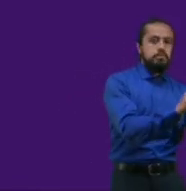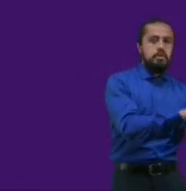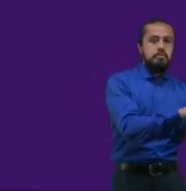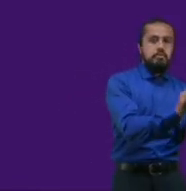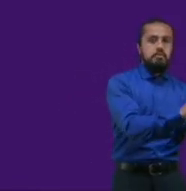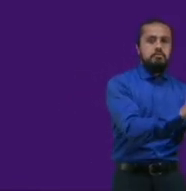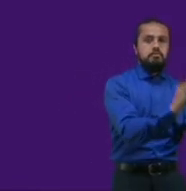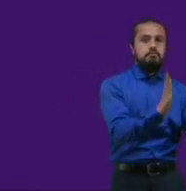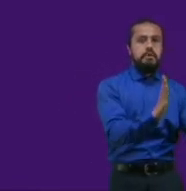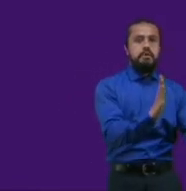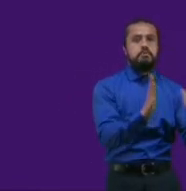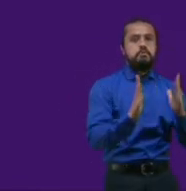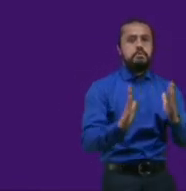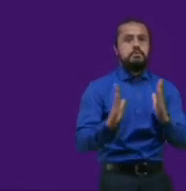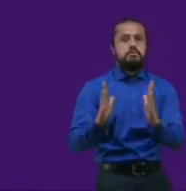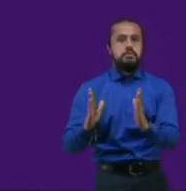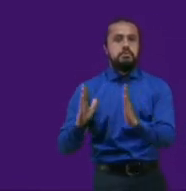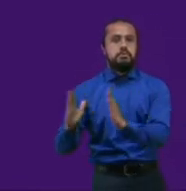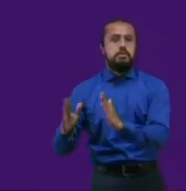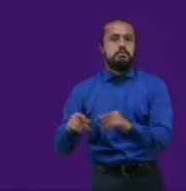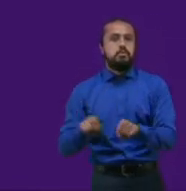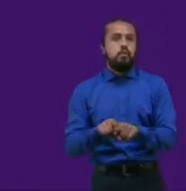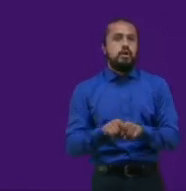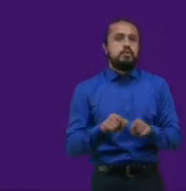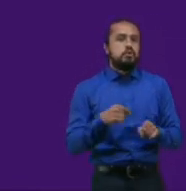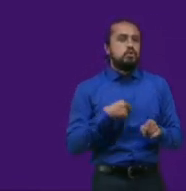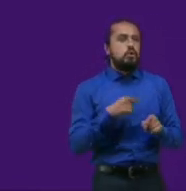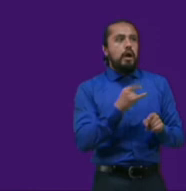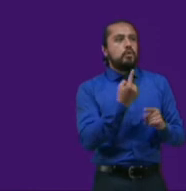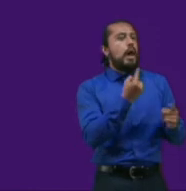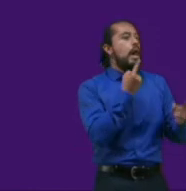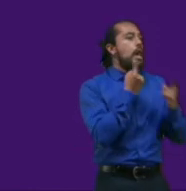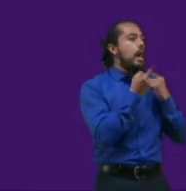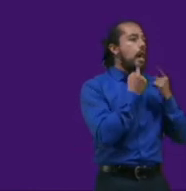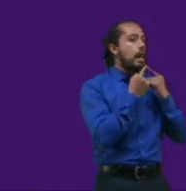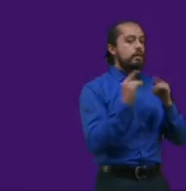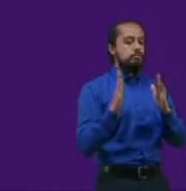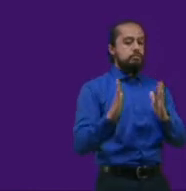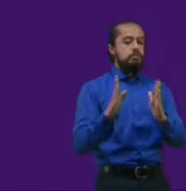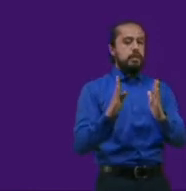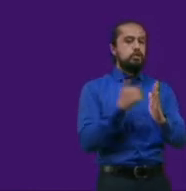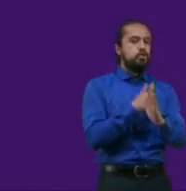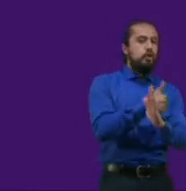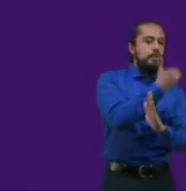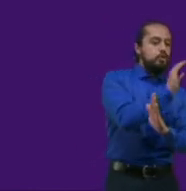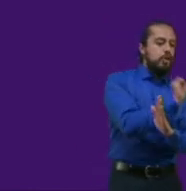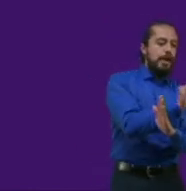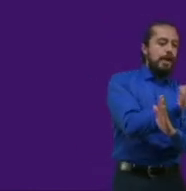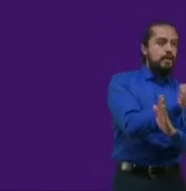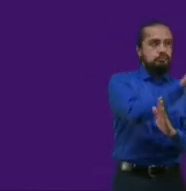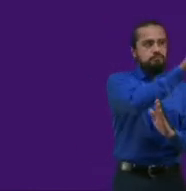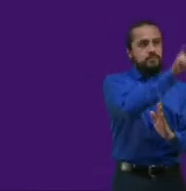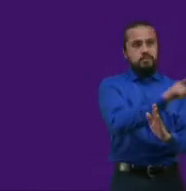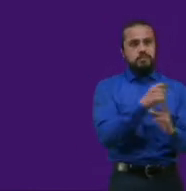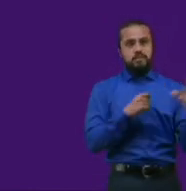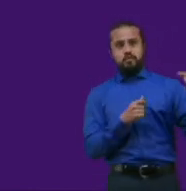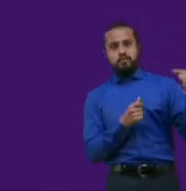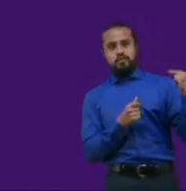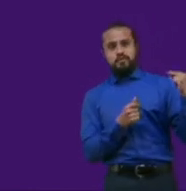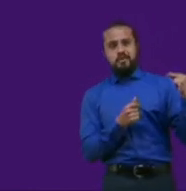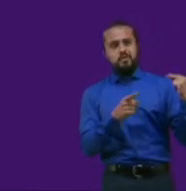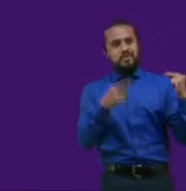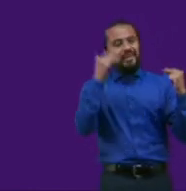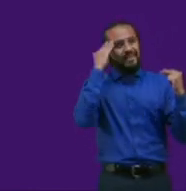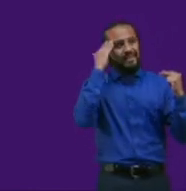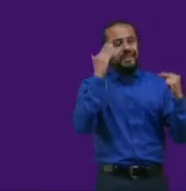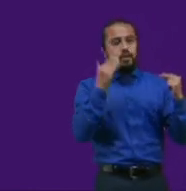tiempo si estás en un Seed Round hablando con uno de Serie B. Entonces, entender de verdad exactamente en